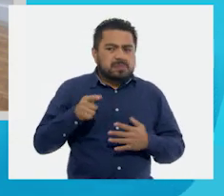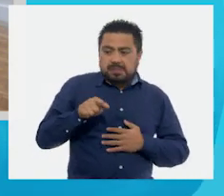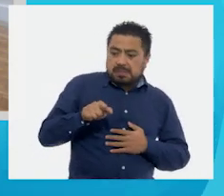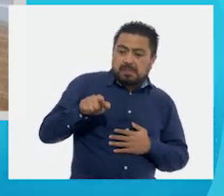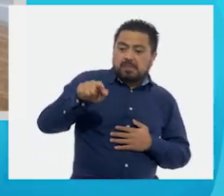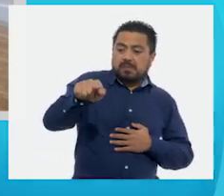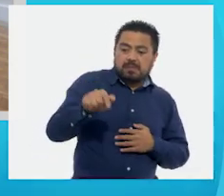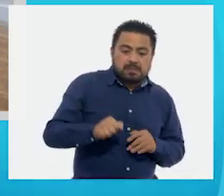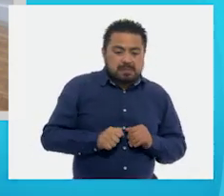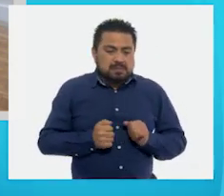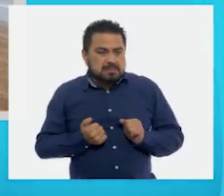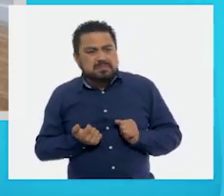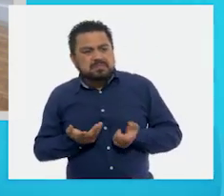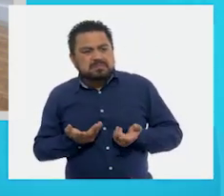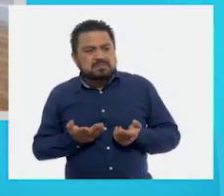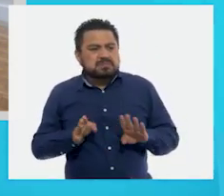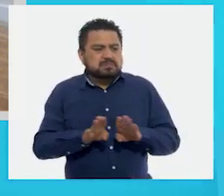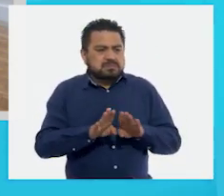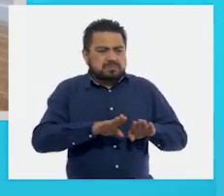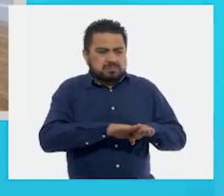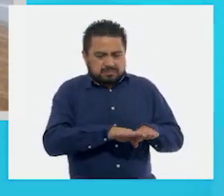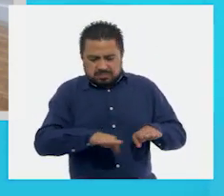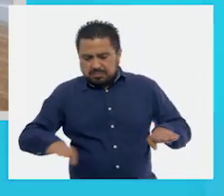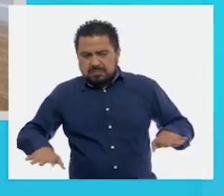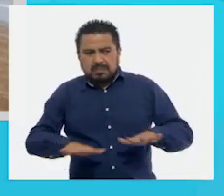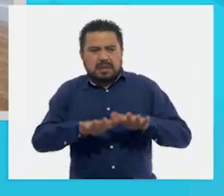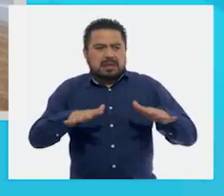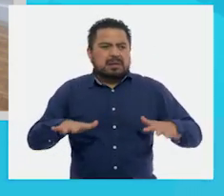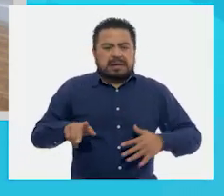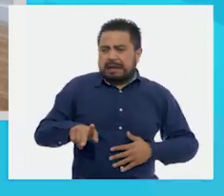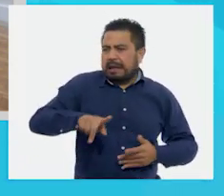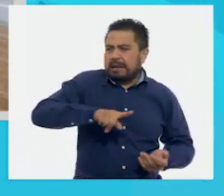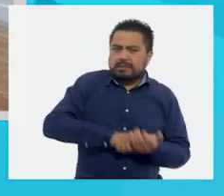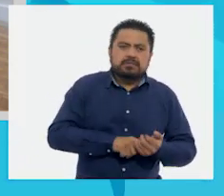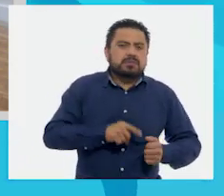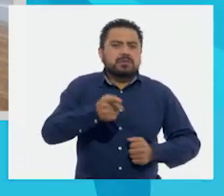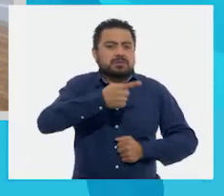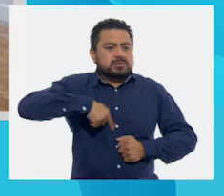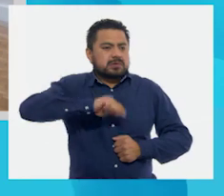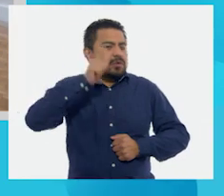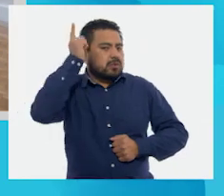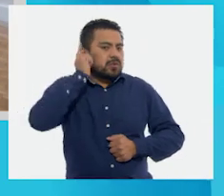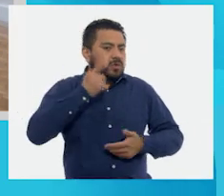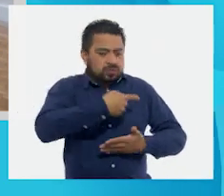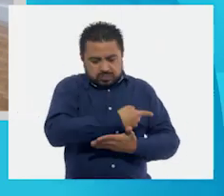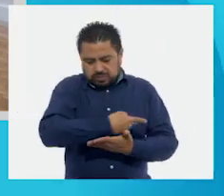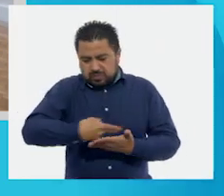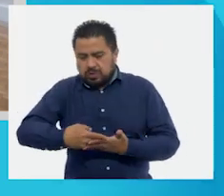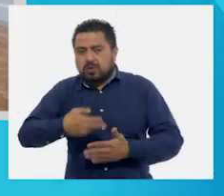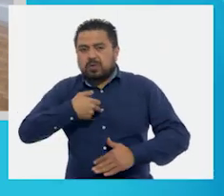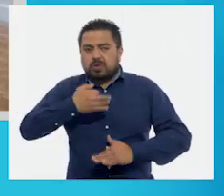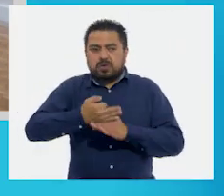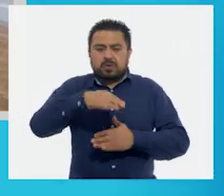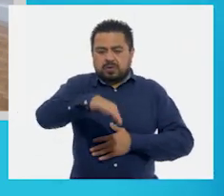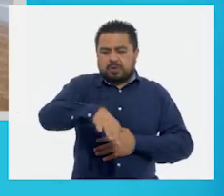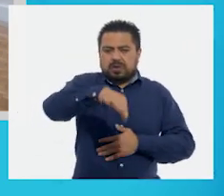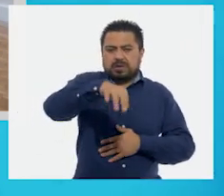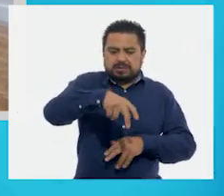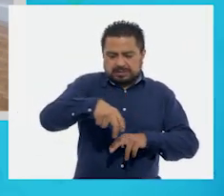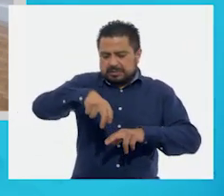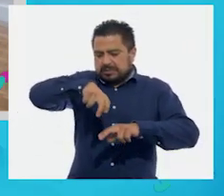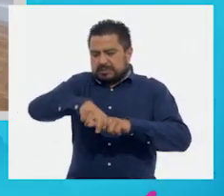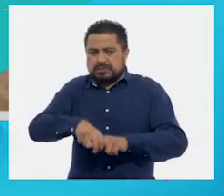esa que parece que está acostada en la playa. Ah, muy bien. Nos vamos a acostar. En tu caso te vas a acostar. Yo voy a tomar una que está ahí como